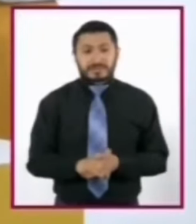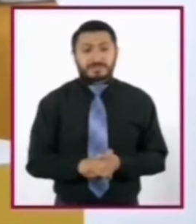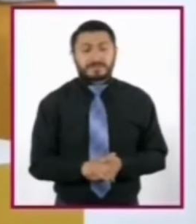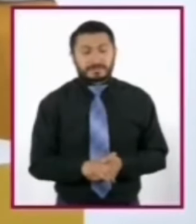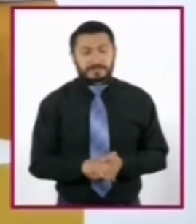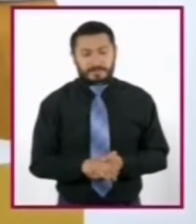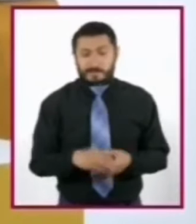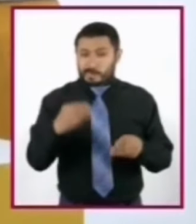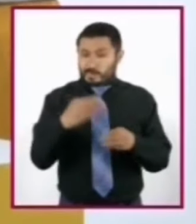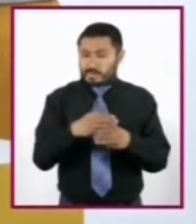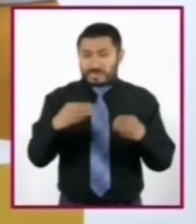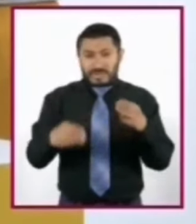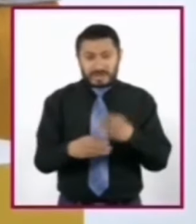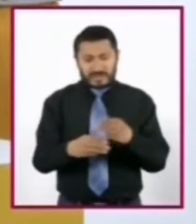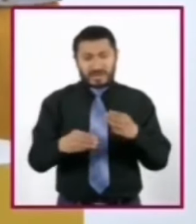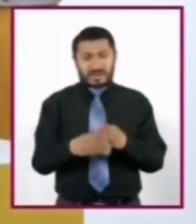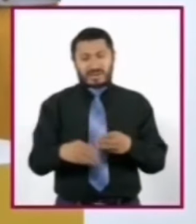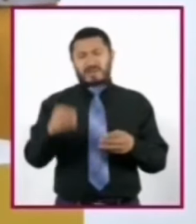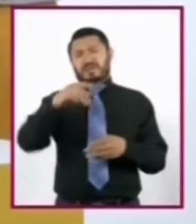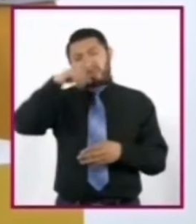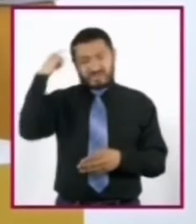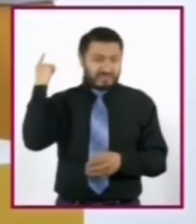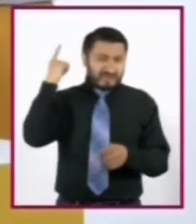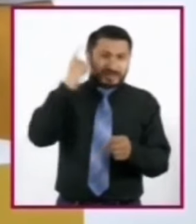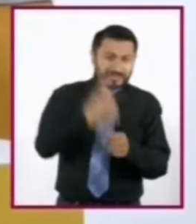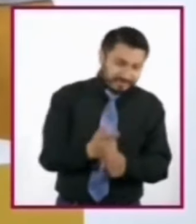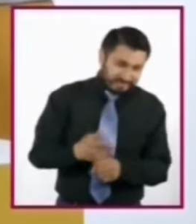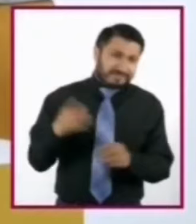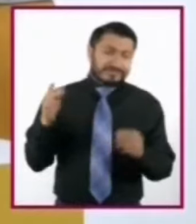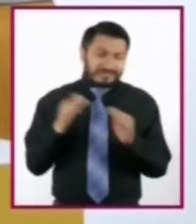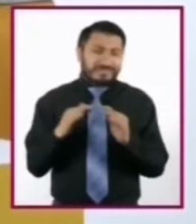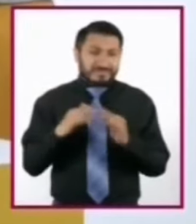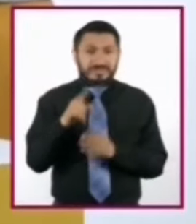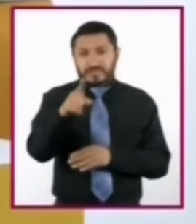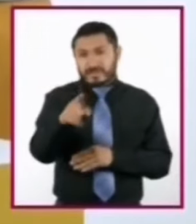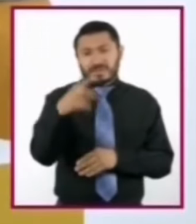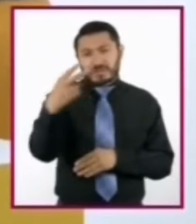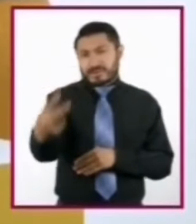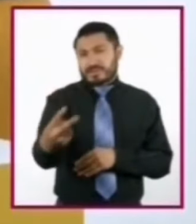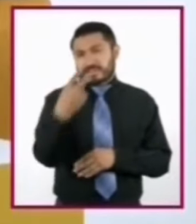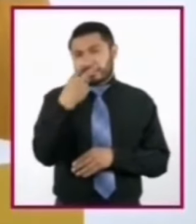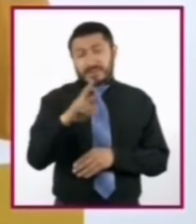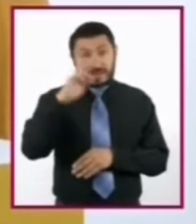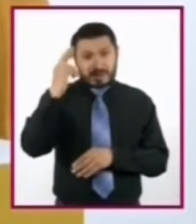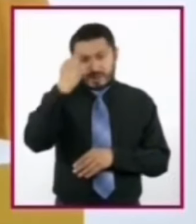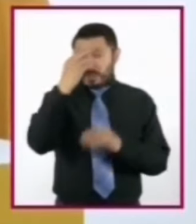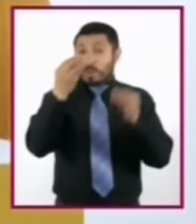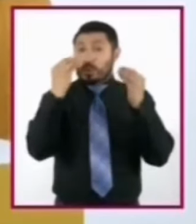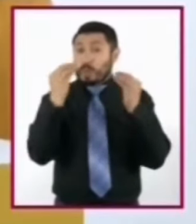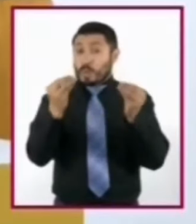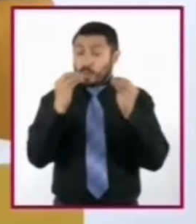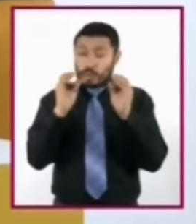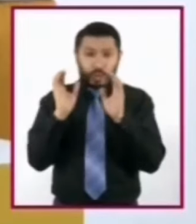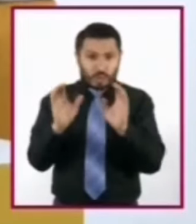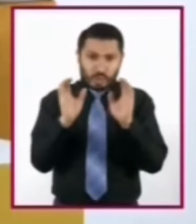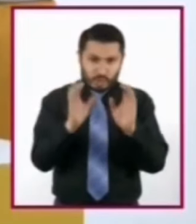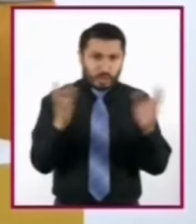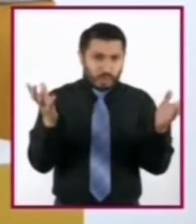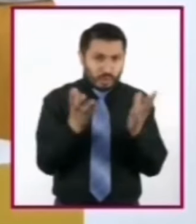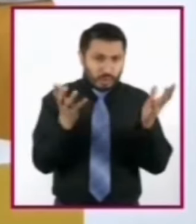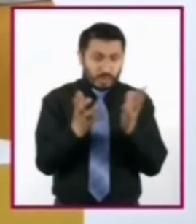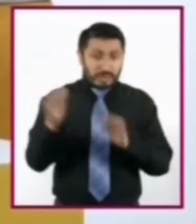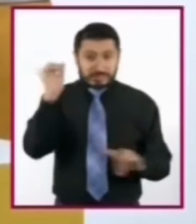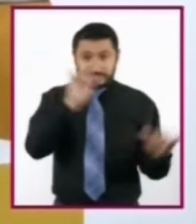son materiales muy fáciles de encontrar y conseguir en casa. Ustedes que nos están viendo, recuerden tener mucho cuidado al hacer